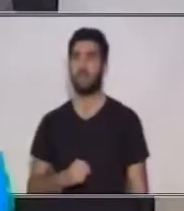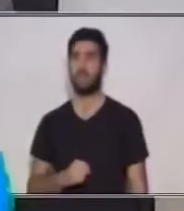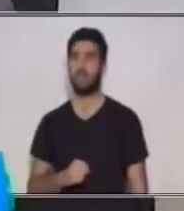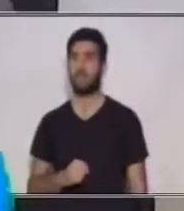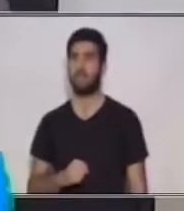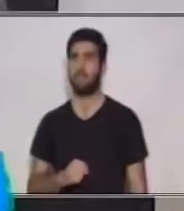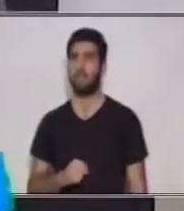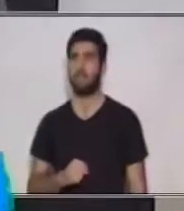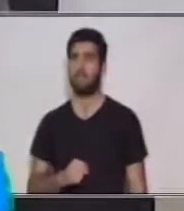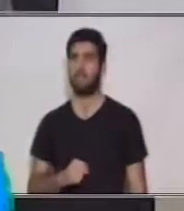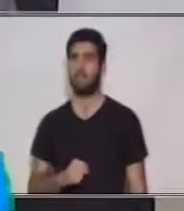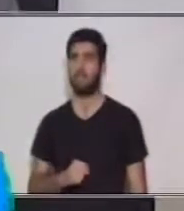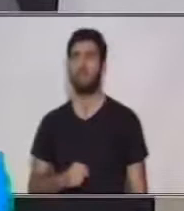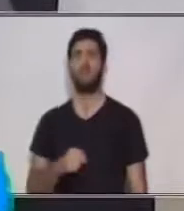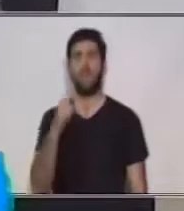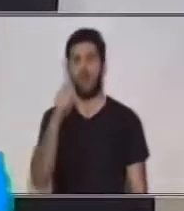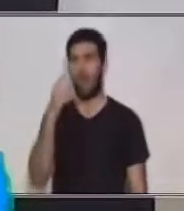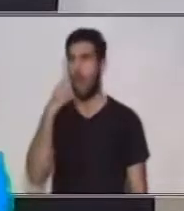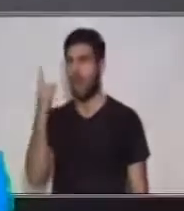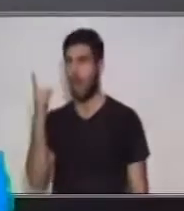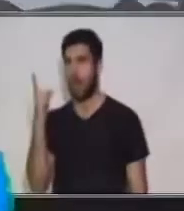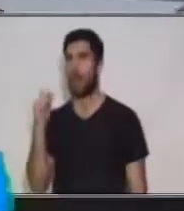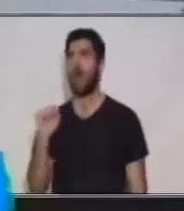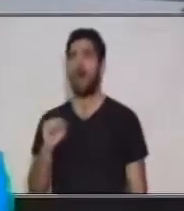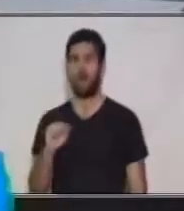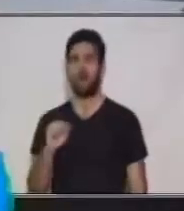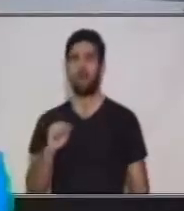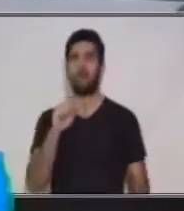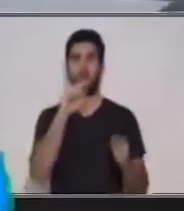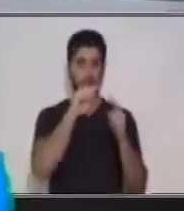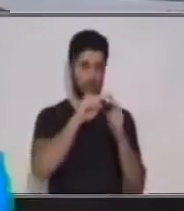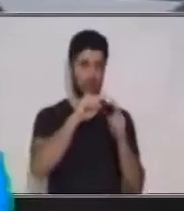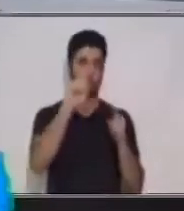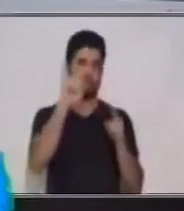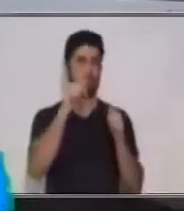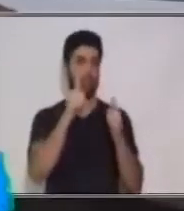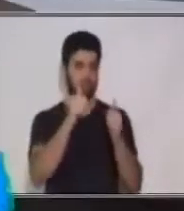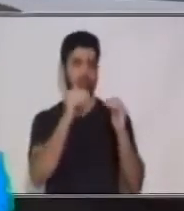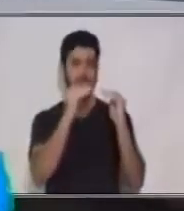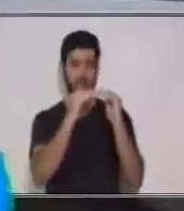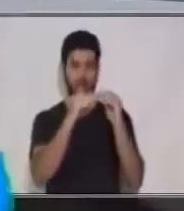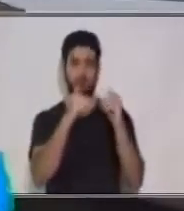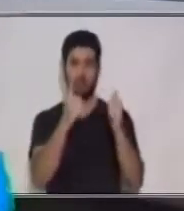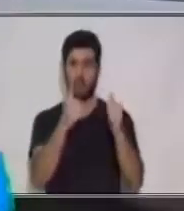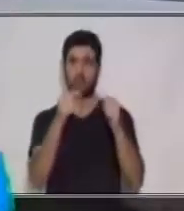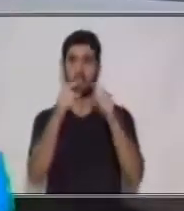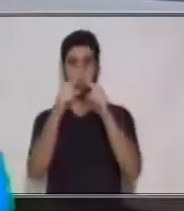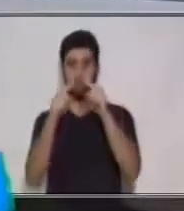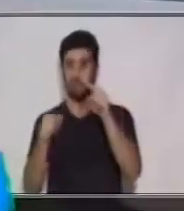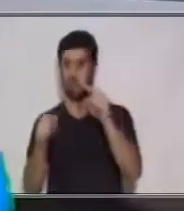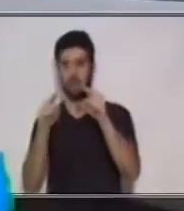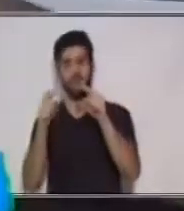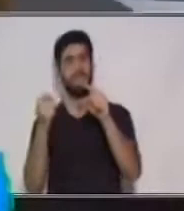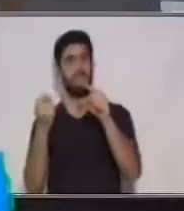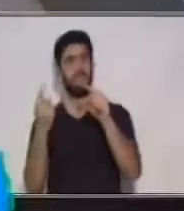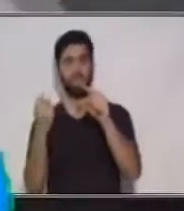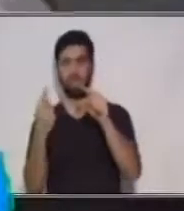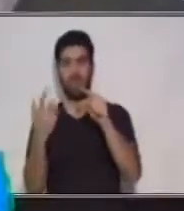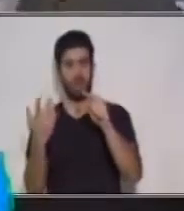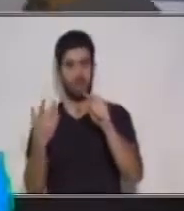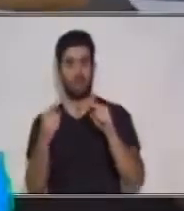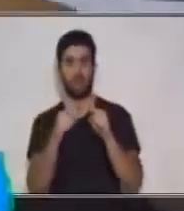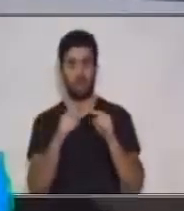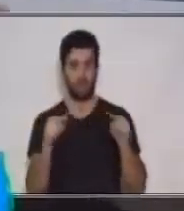corto. Muy bien, entonces, si este lado ya tiene medida y este todavía no, y